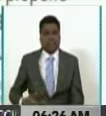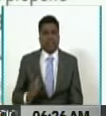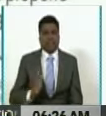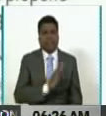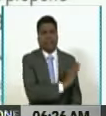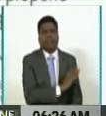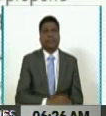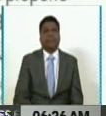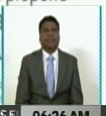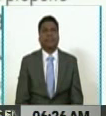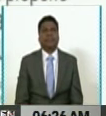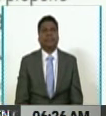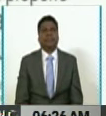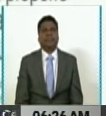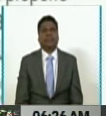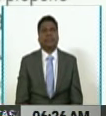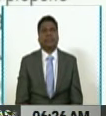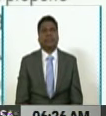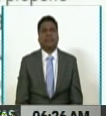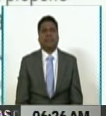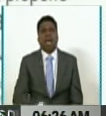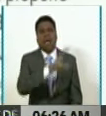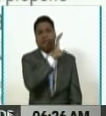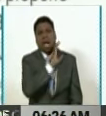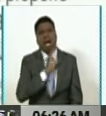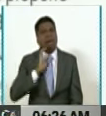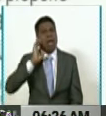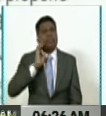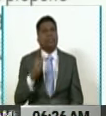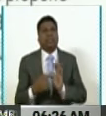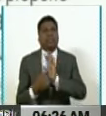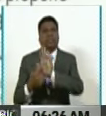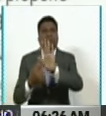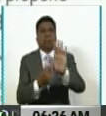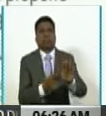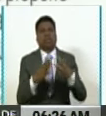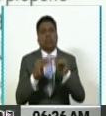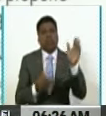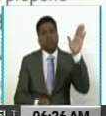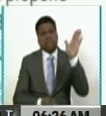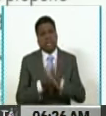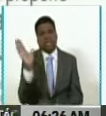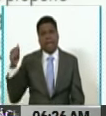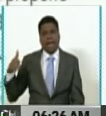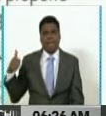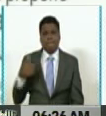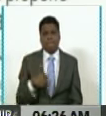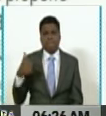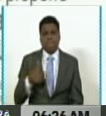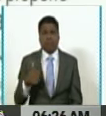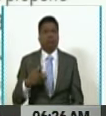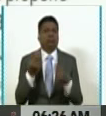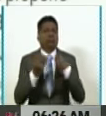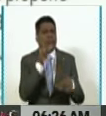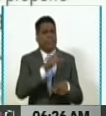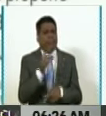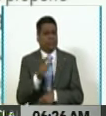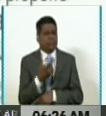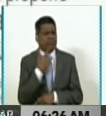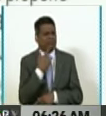Unidad Democrática, ya lo habíamos analizado con Correo del Orinoco, allá no hay ningún tipo de unidad. Mucha gente criticaba porque bueno, ahora va a